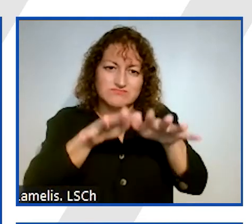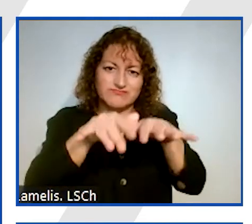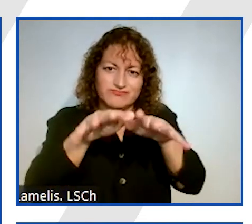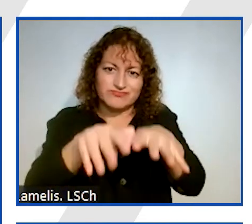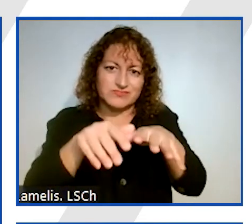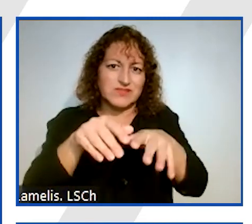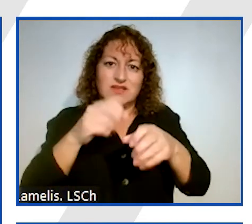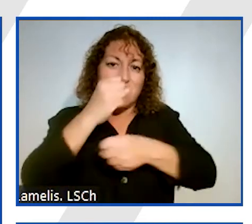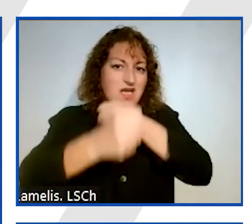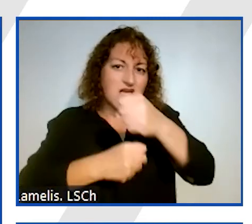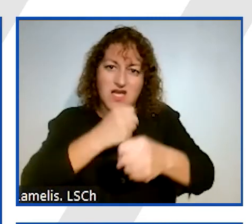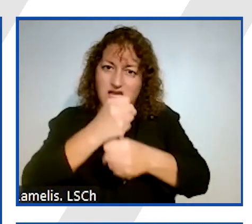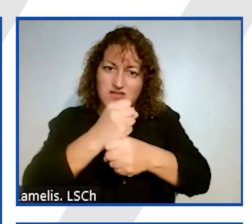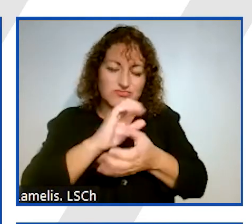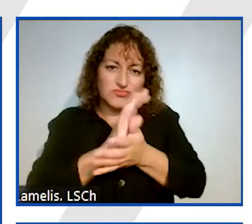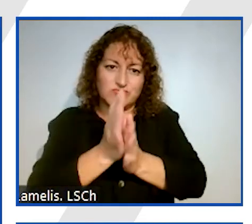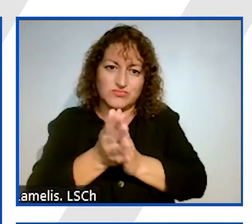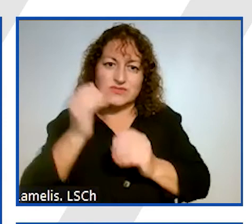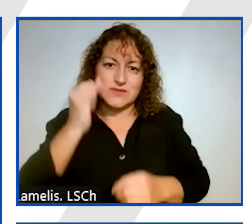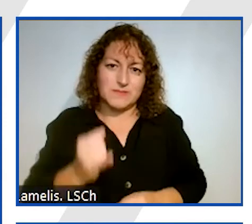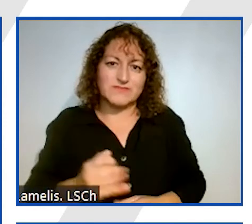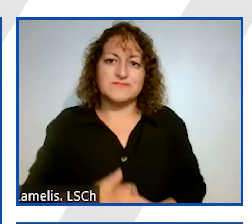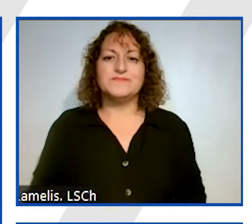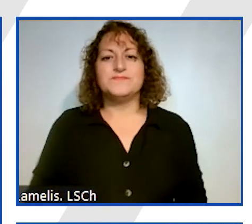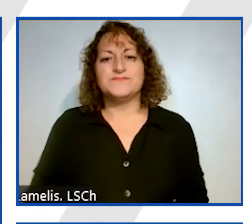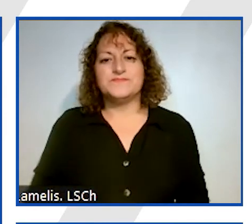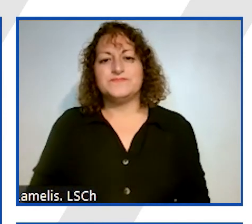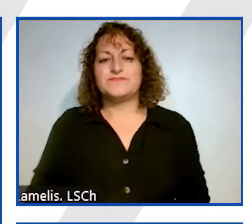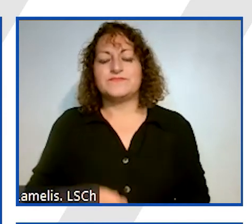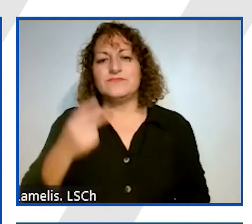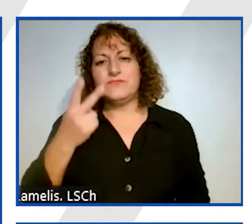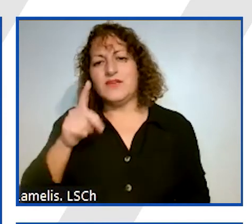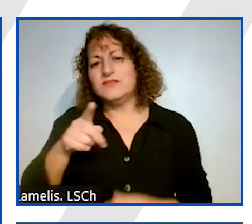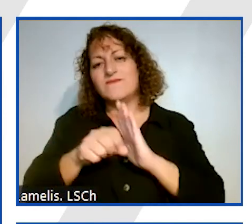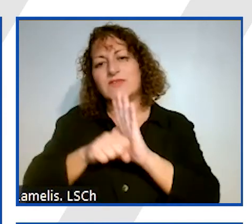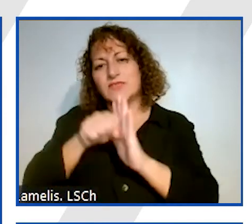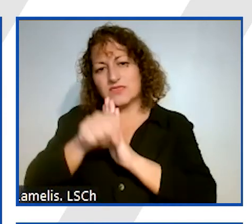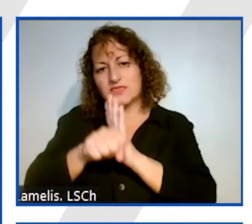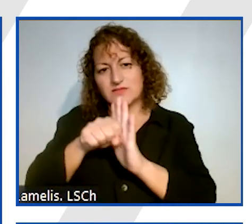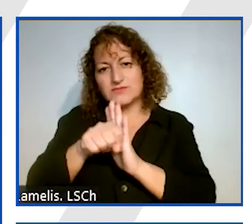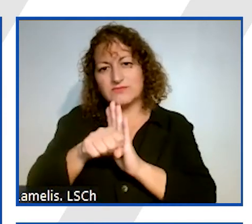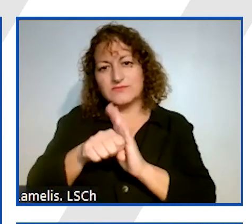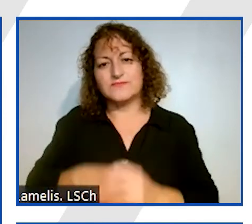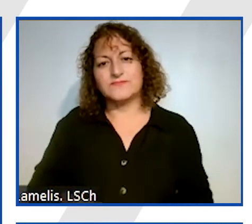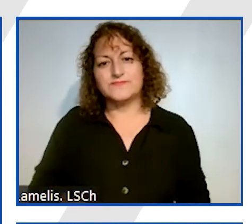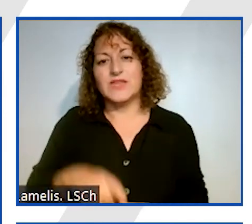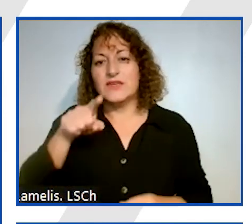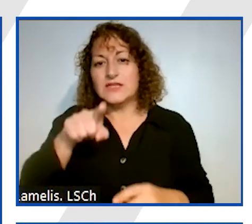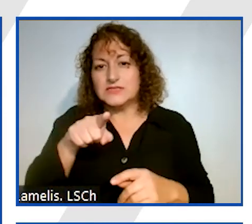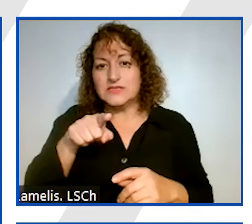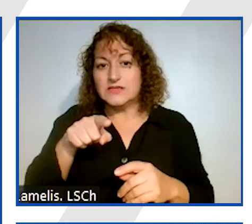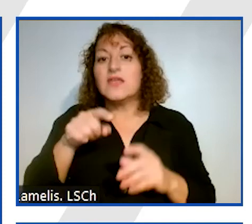Y se preguntarán por qué. ¿El video? Sí. Ya voy a ver si lo puedo dar. Este es un trabajo que